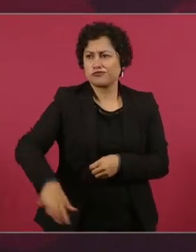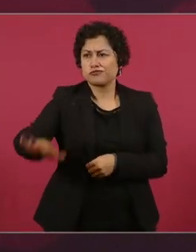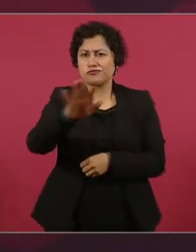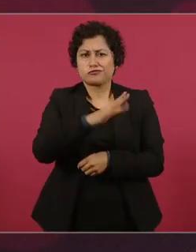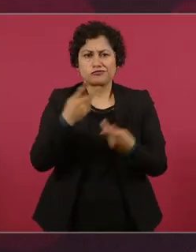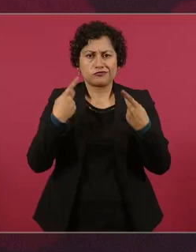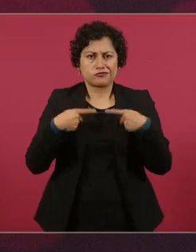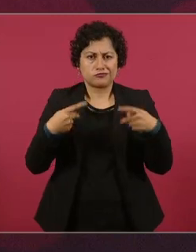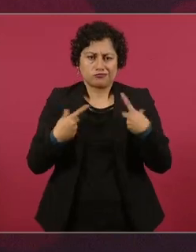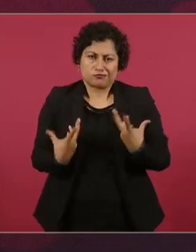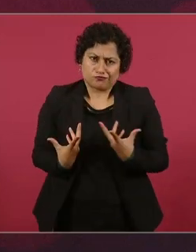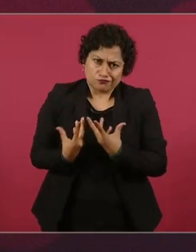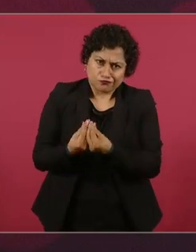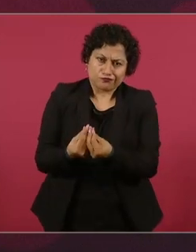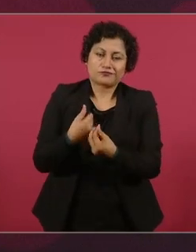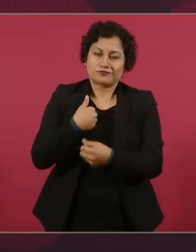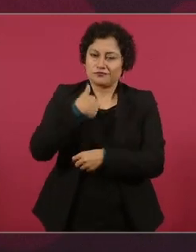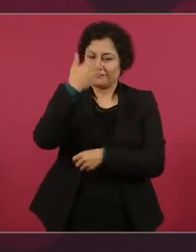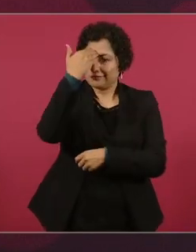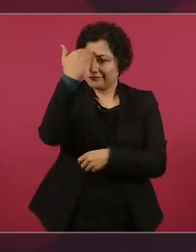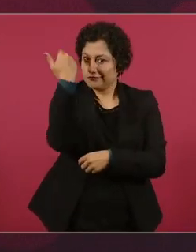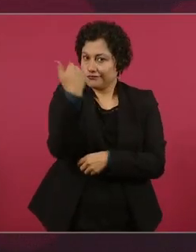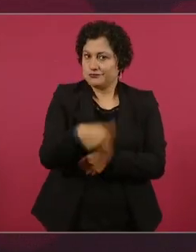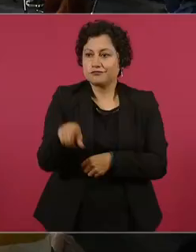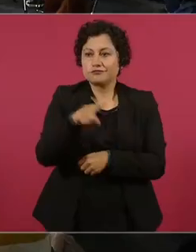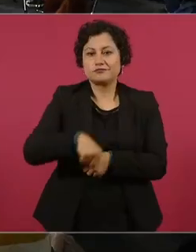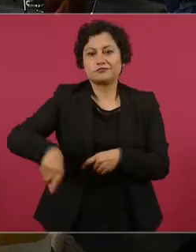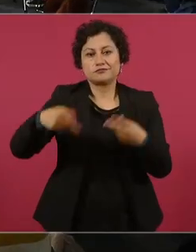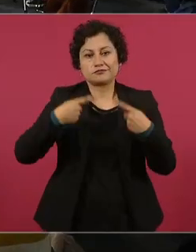la atención médica.